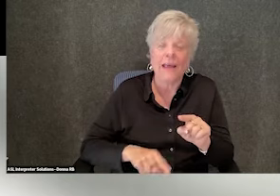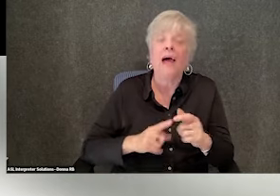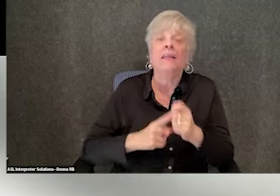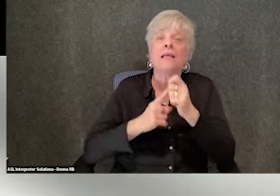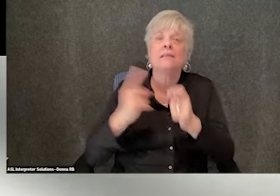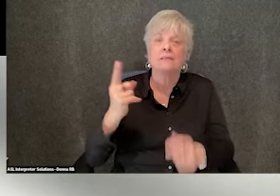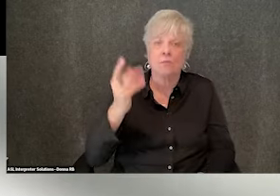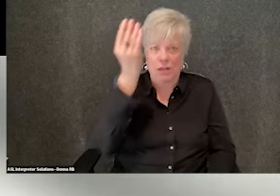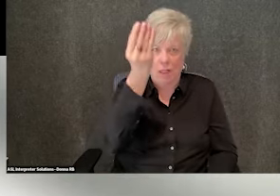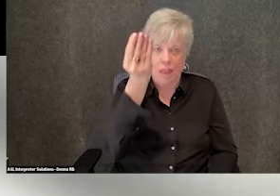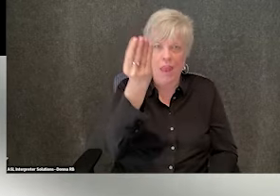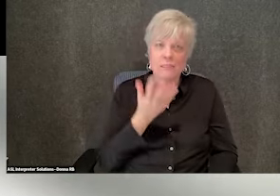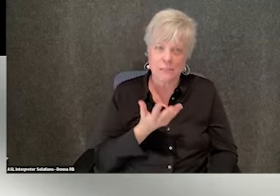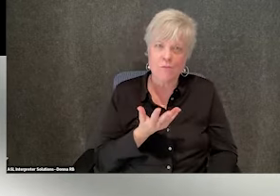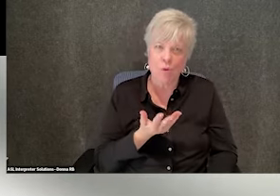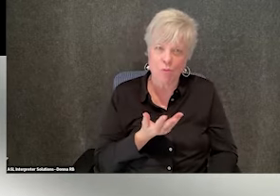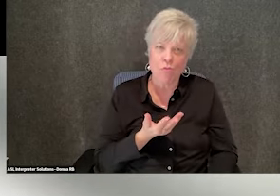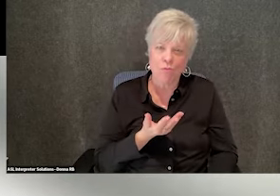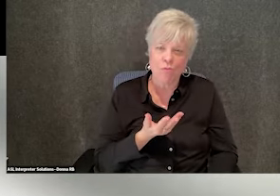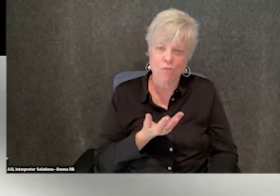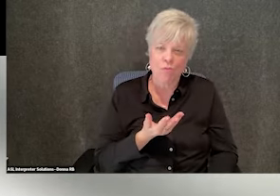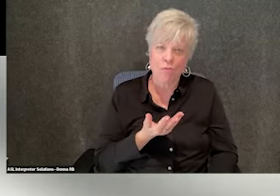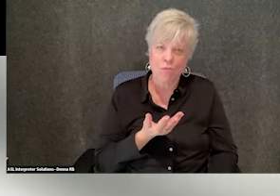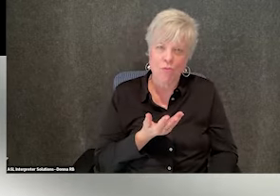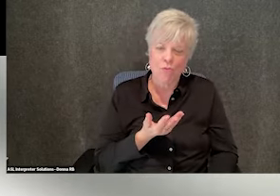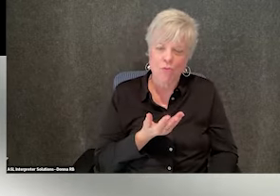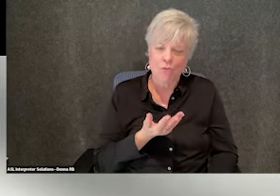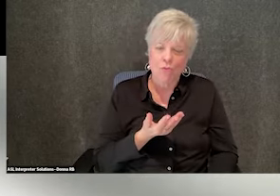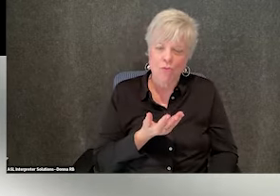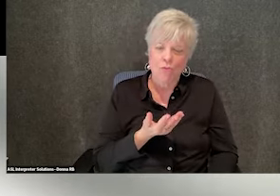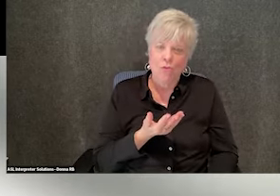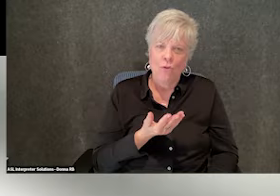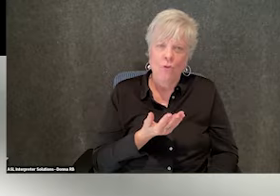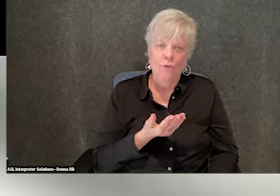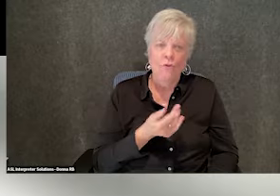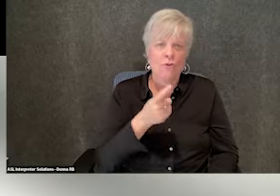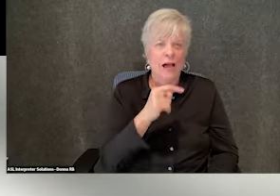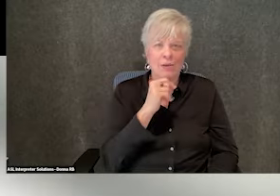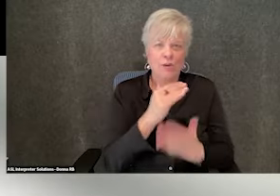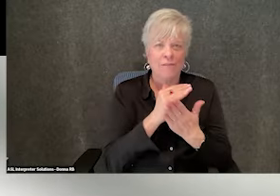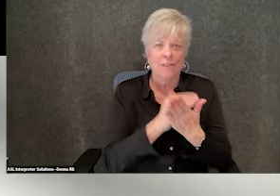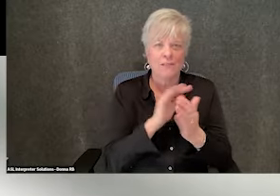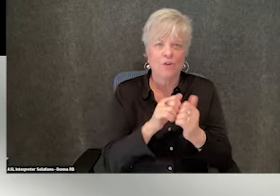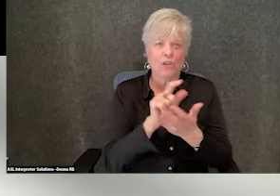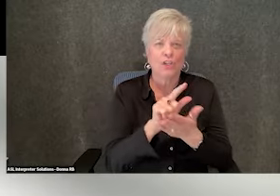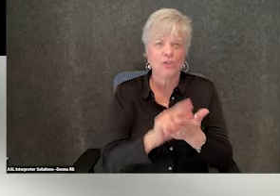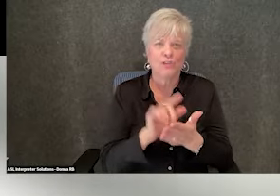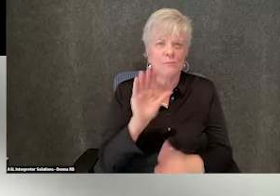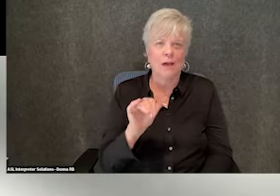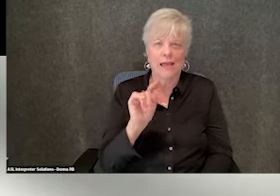ellos no pueden cuidar, estar al tanto de todas las personas que están bajo